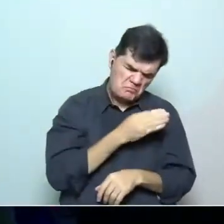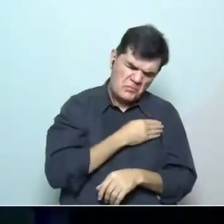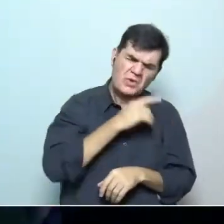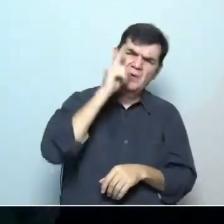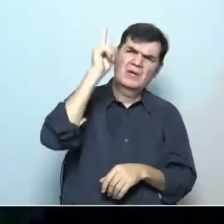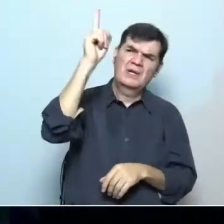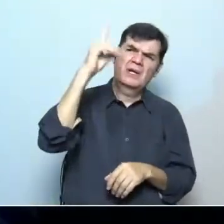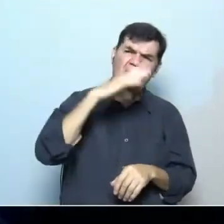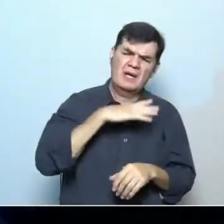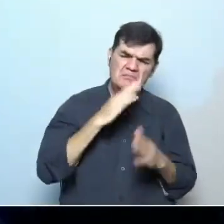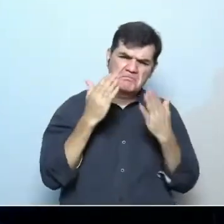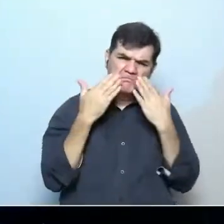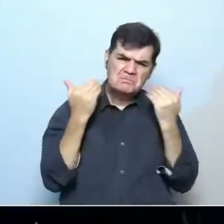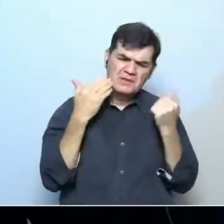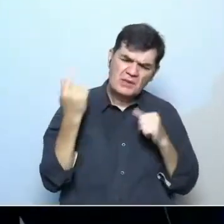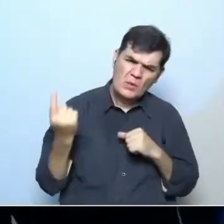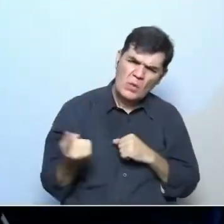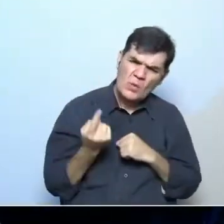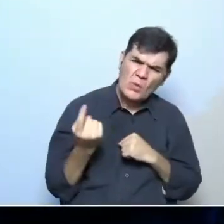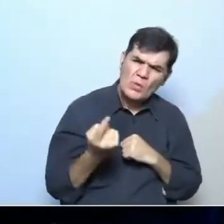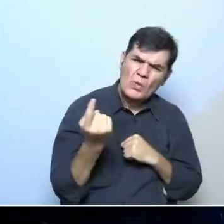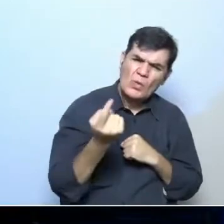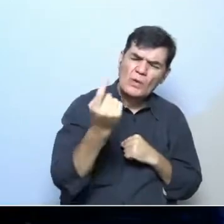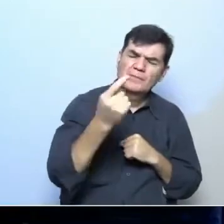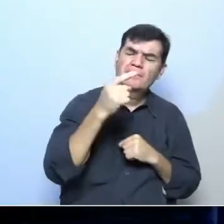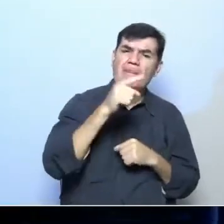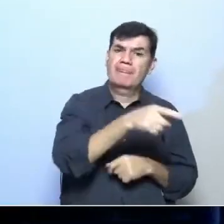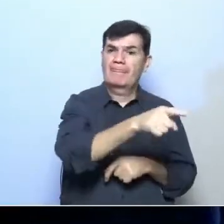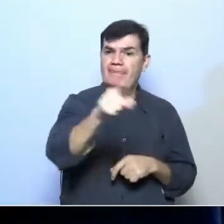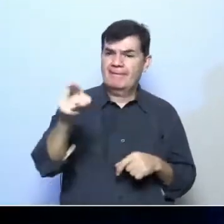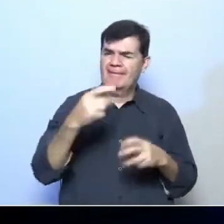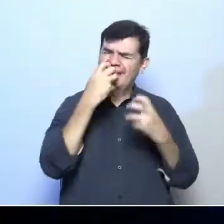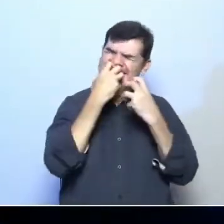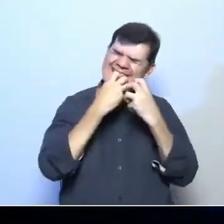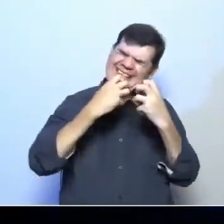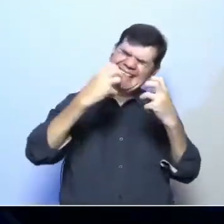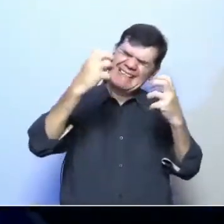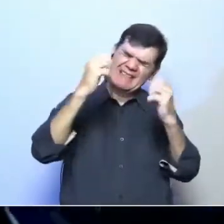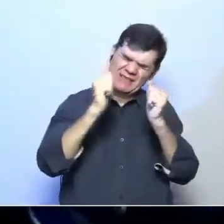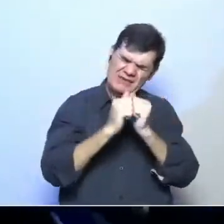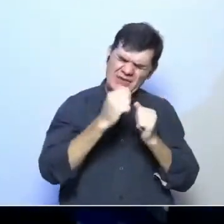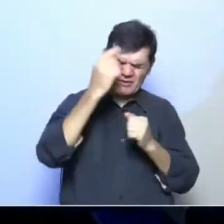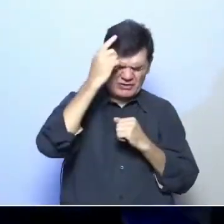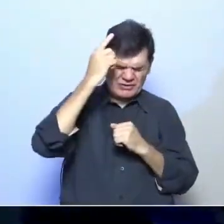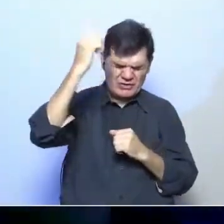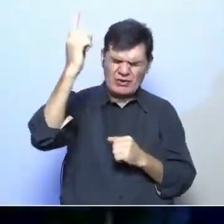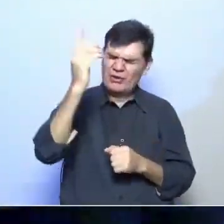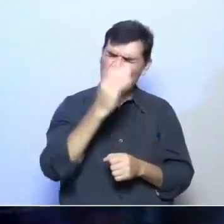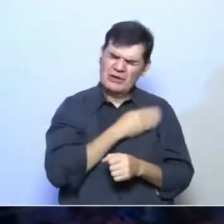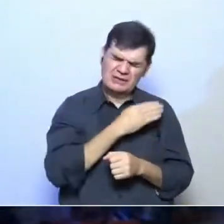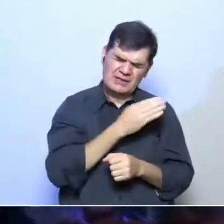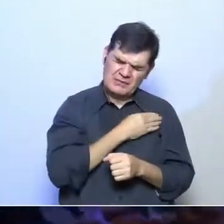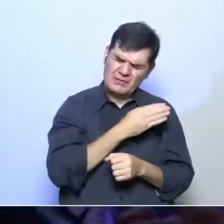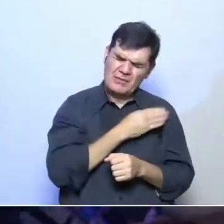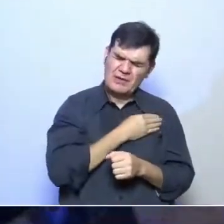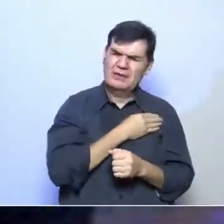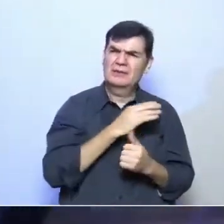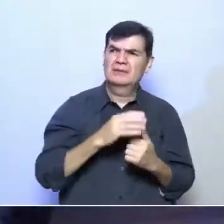su misericordia es para siempre. ¿Cuántos pueden gritar pero a voz en cuello: Dios es bueno?